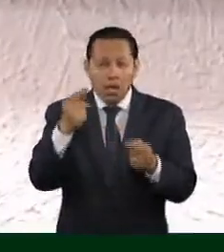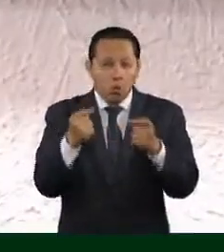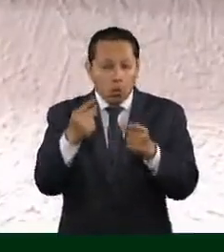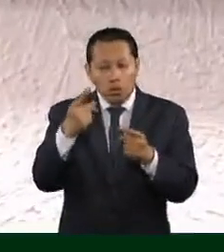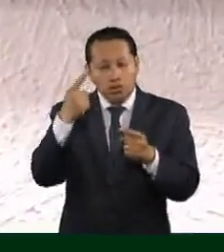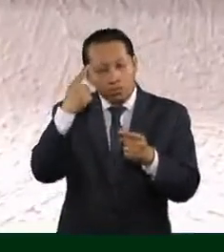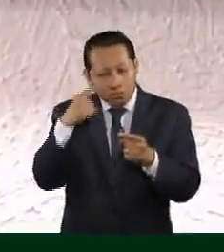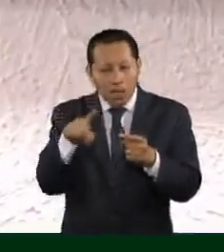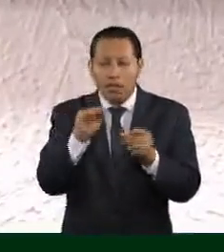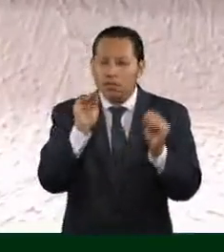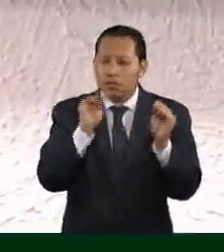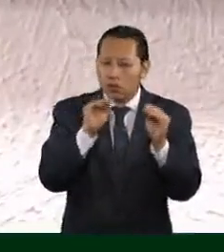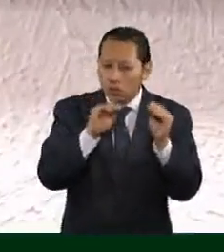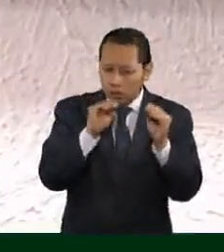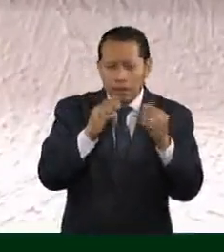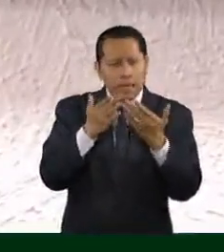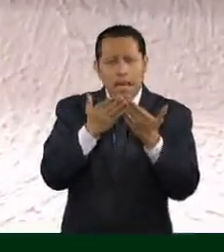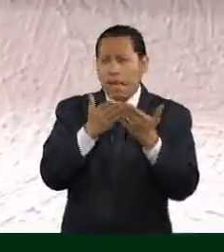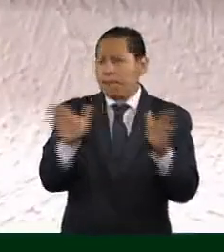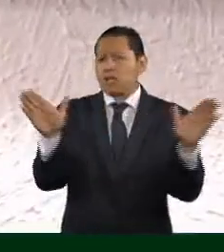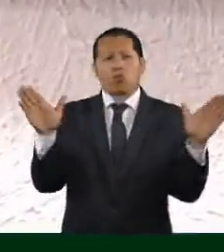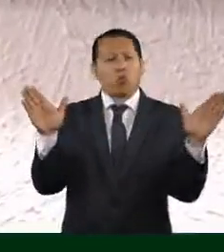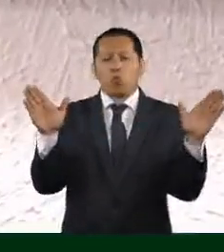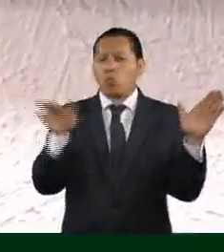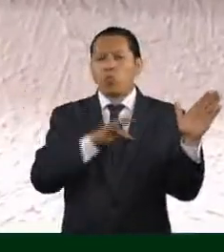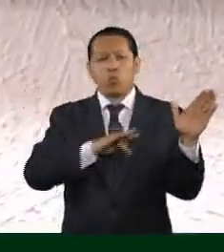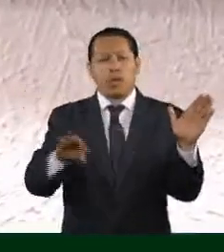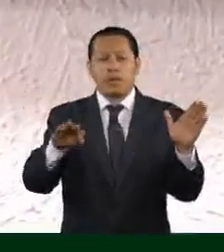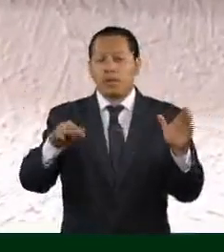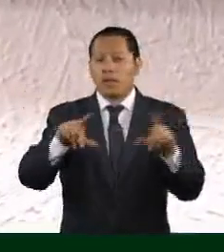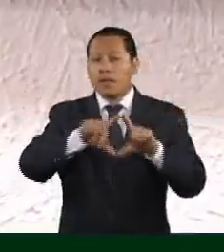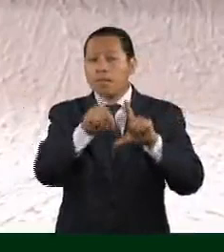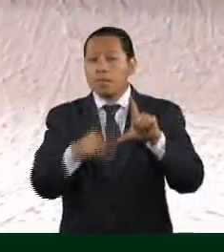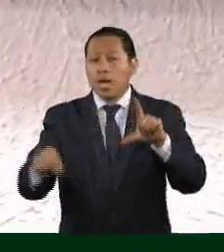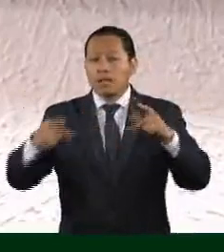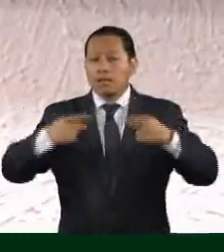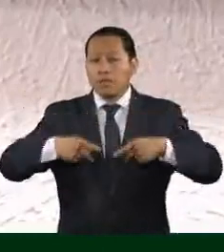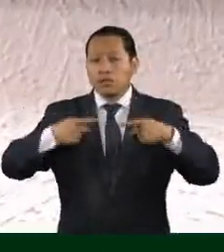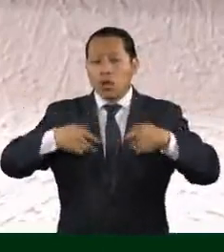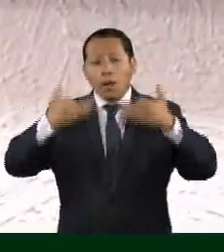para que se discutan abierta, públicamente, a los ojos de todo el país,